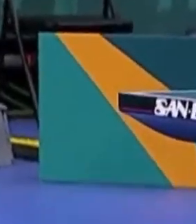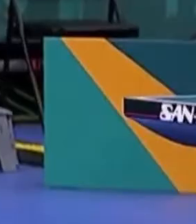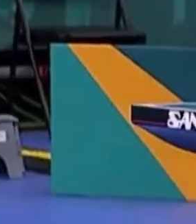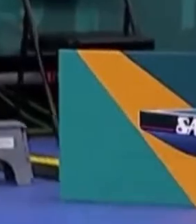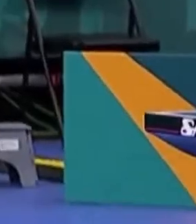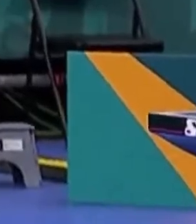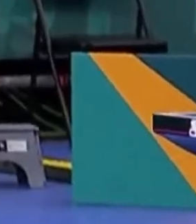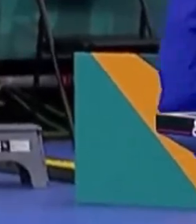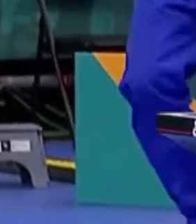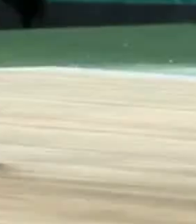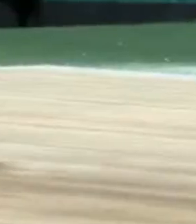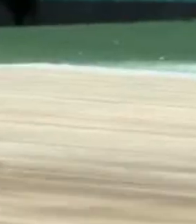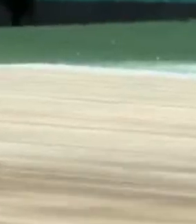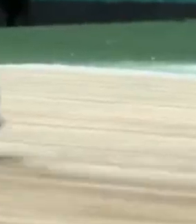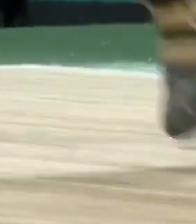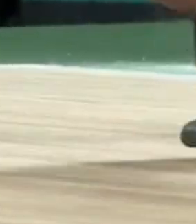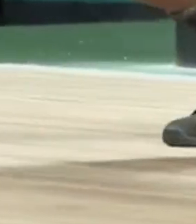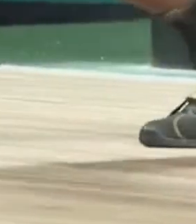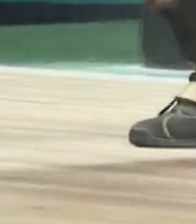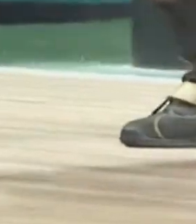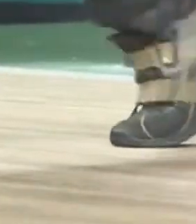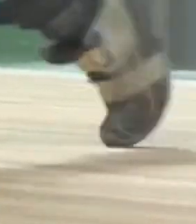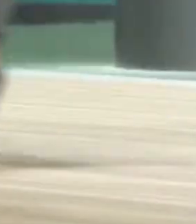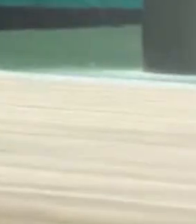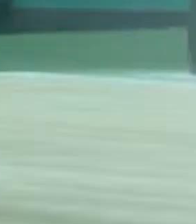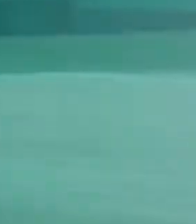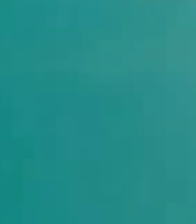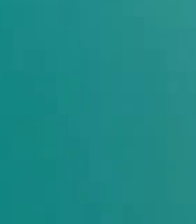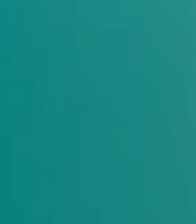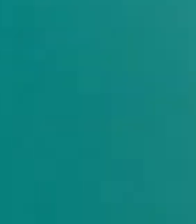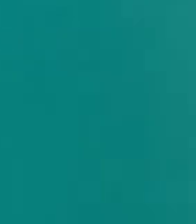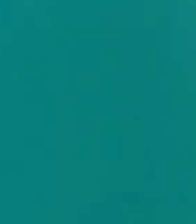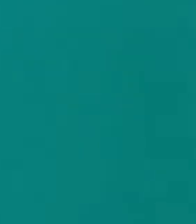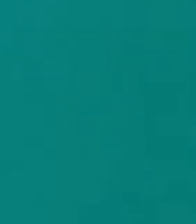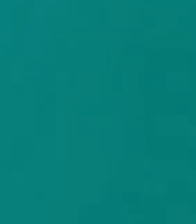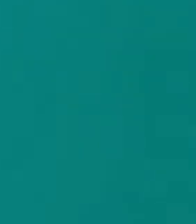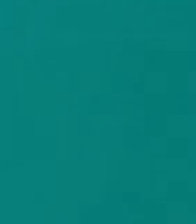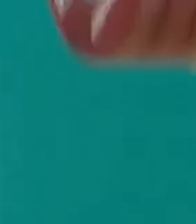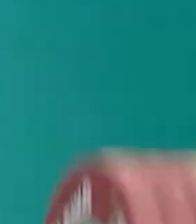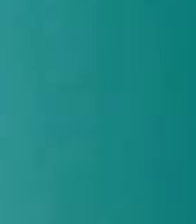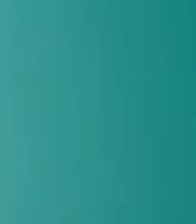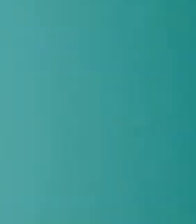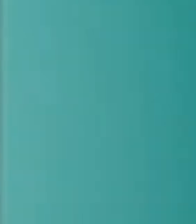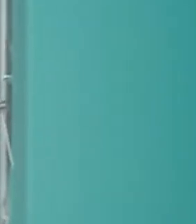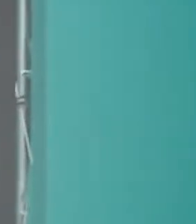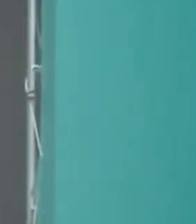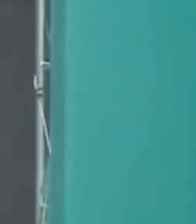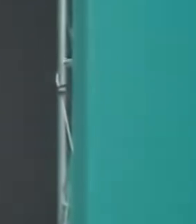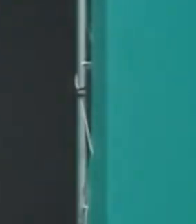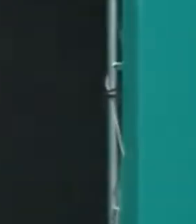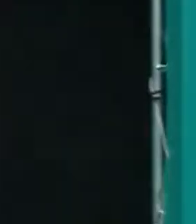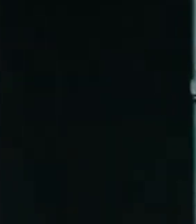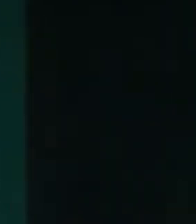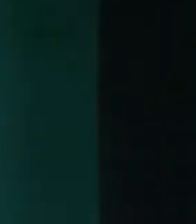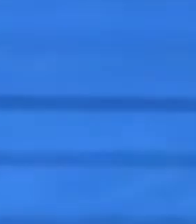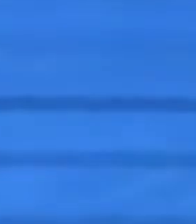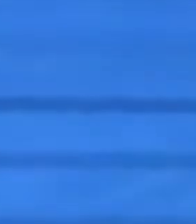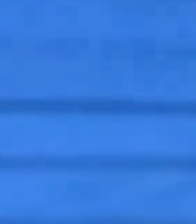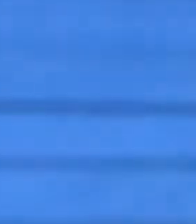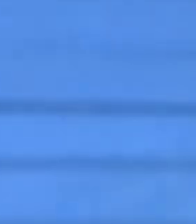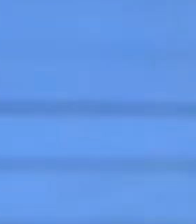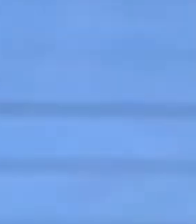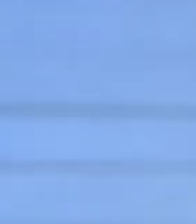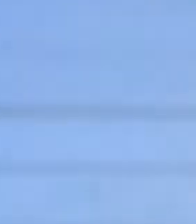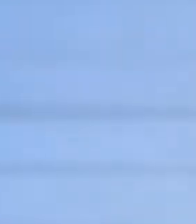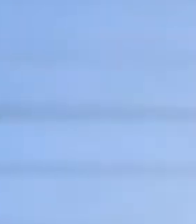doble mixto. Y donde quiera que me encuentre cantaré a mi Cuba